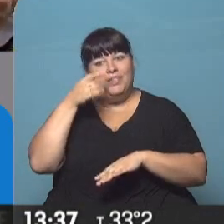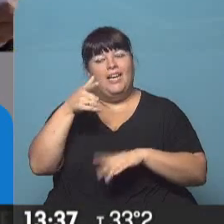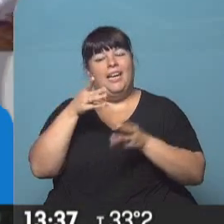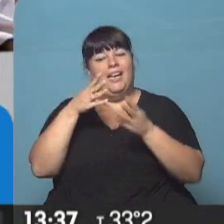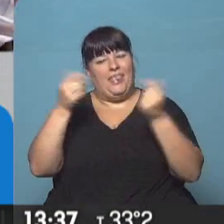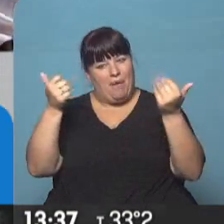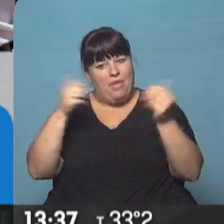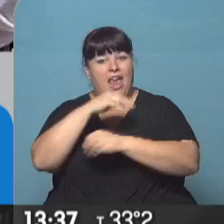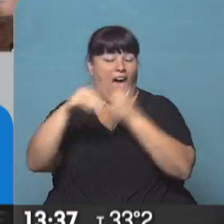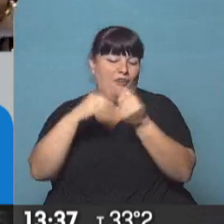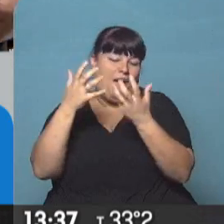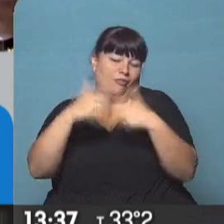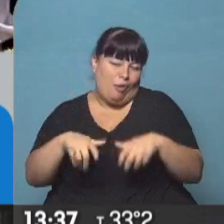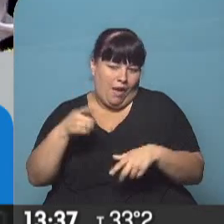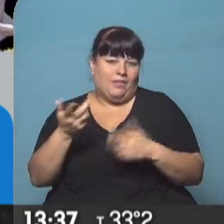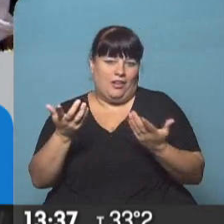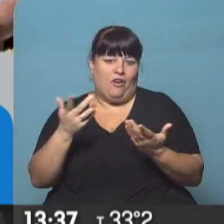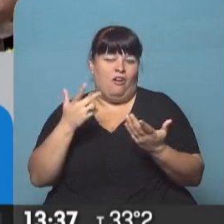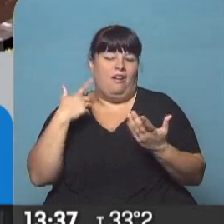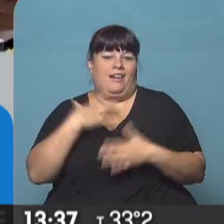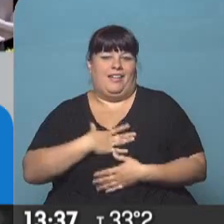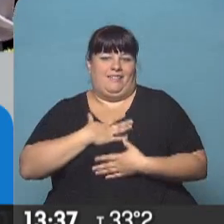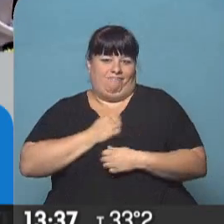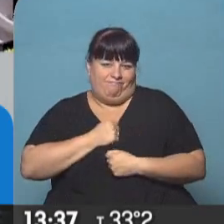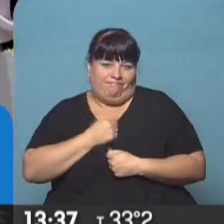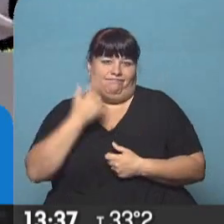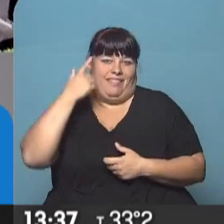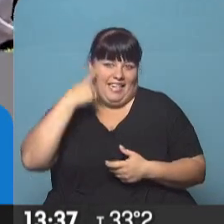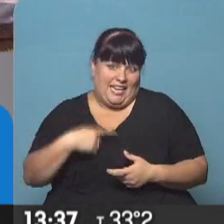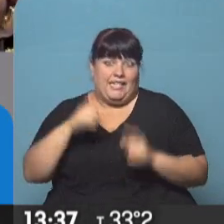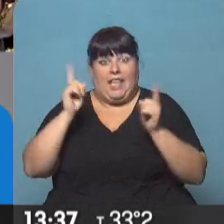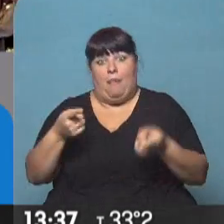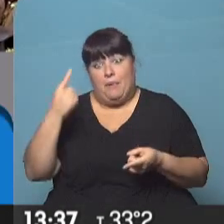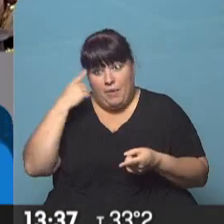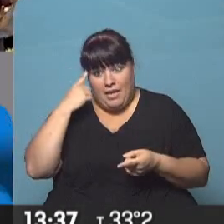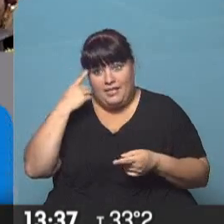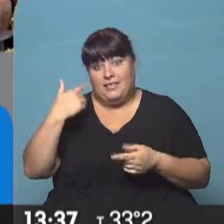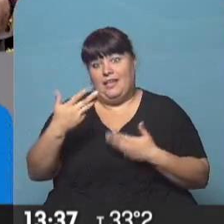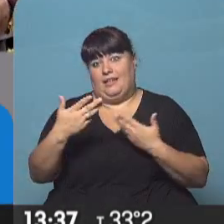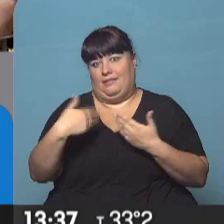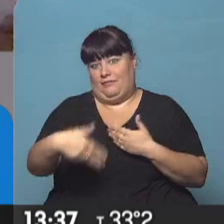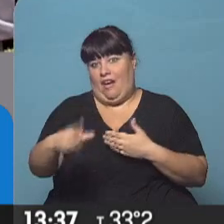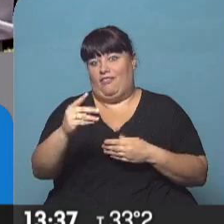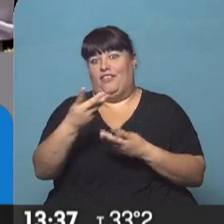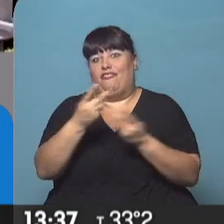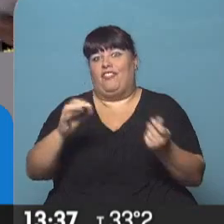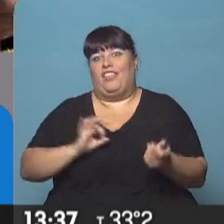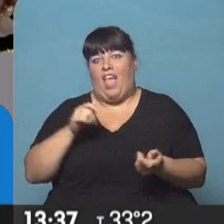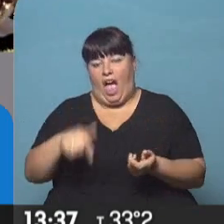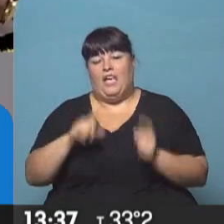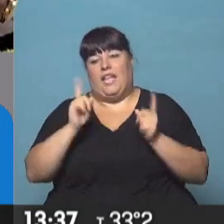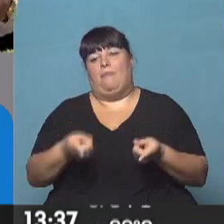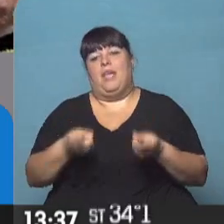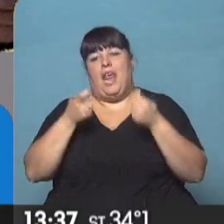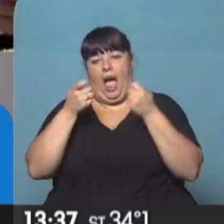a los familiares, que como es lógico, los invadía una nostalgia, teniendo en cuenta la proximidad de este fin de año, y